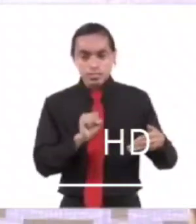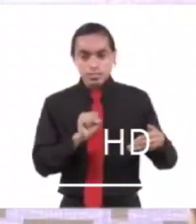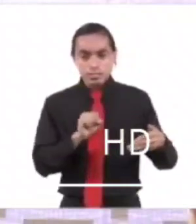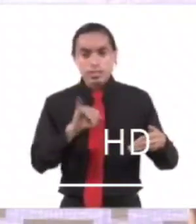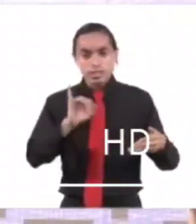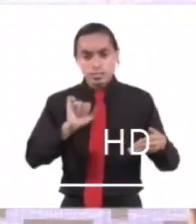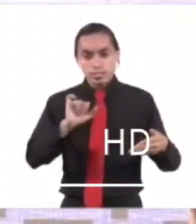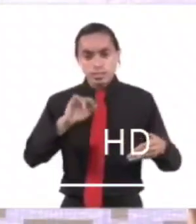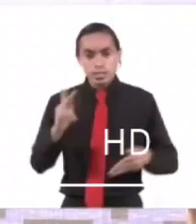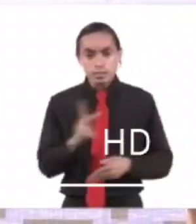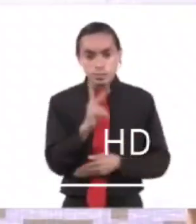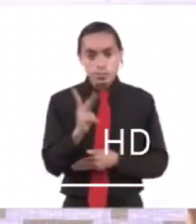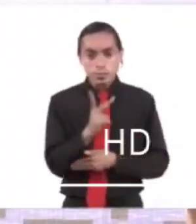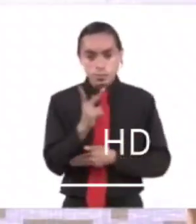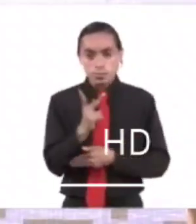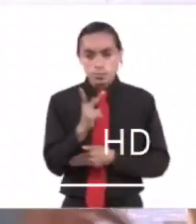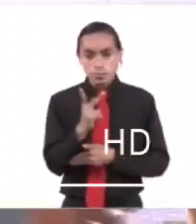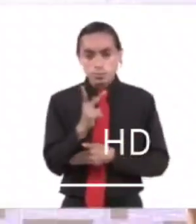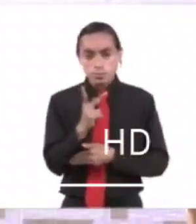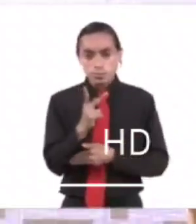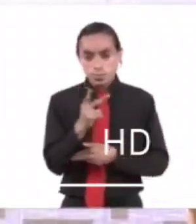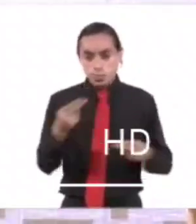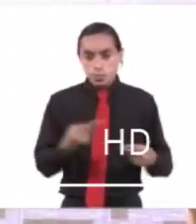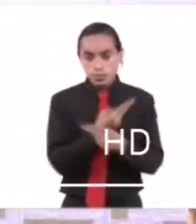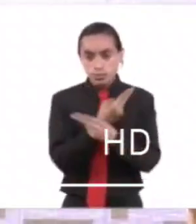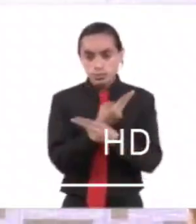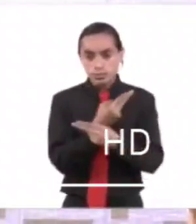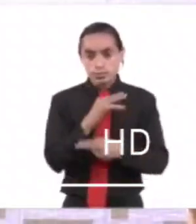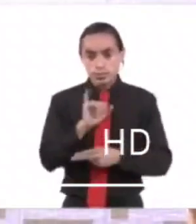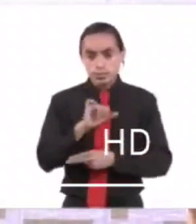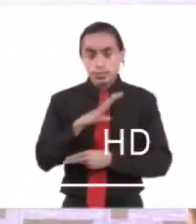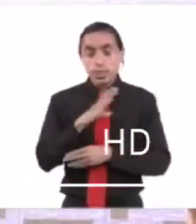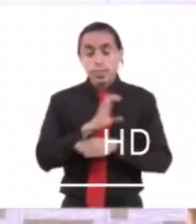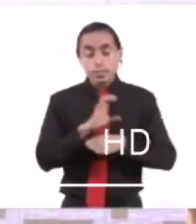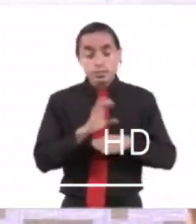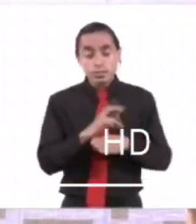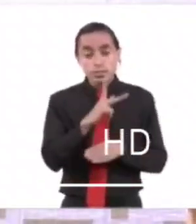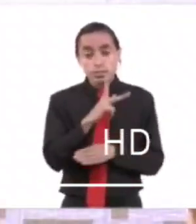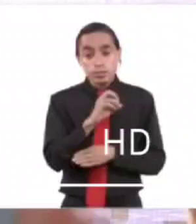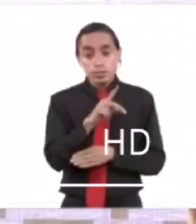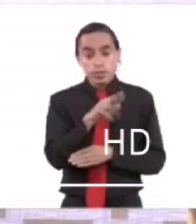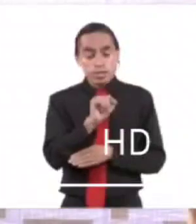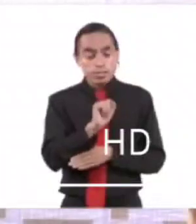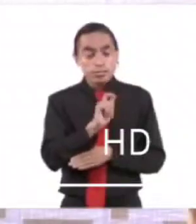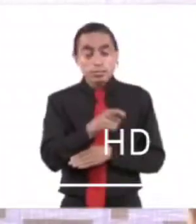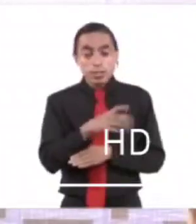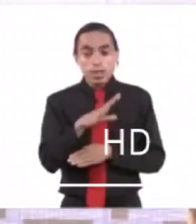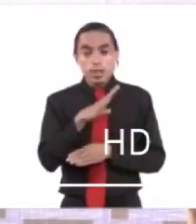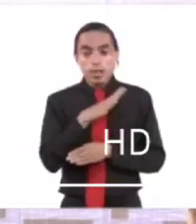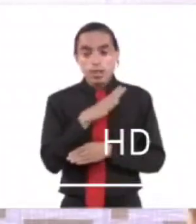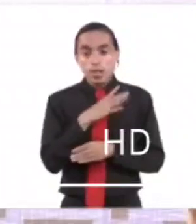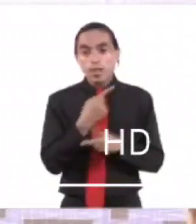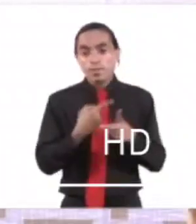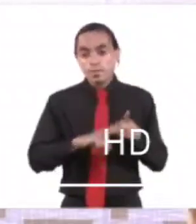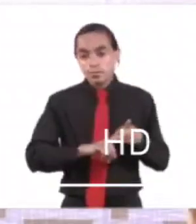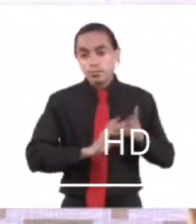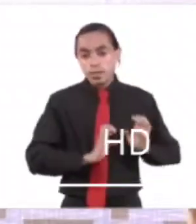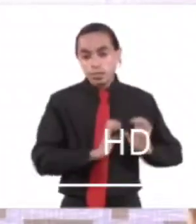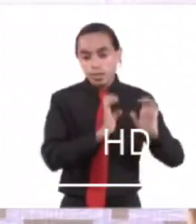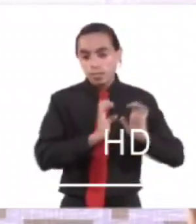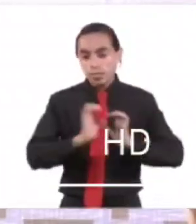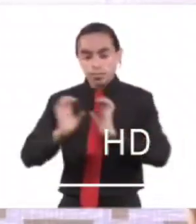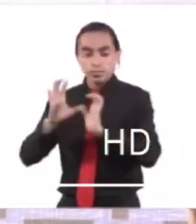sí, no es un pueblo originario. Y entonces Portales es como el resultado de la urbanización que fue absorbiendo los pueblos